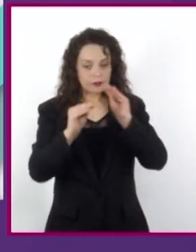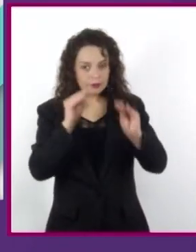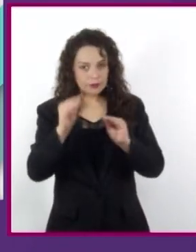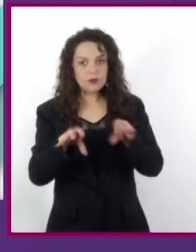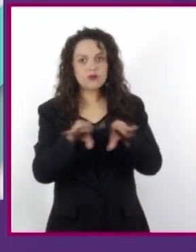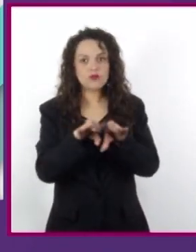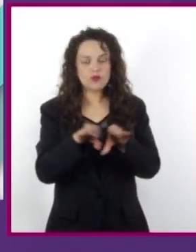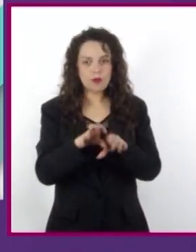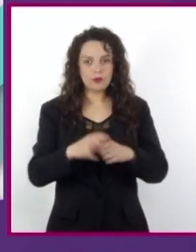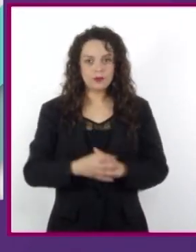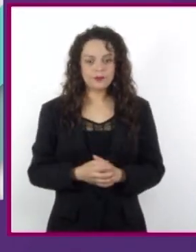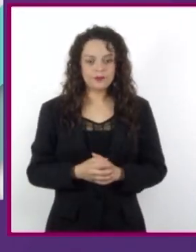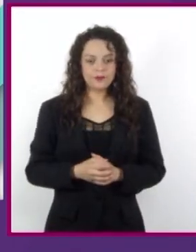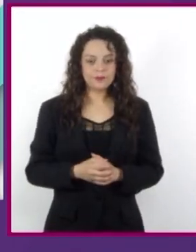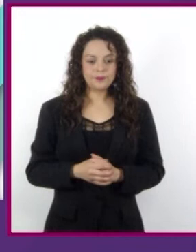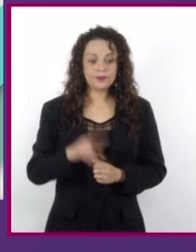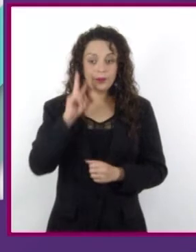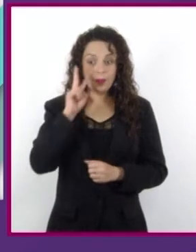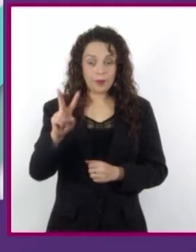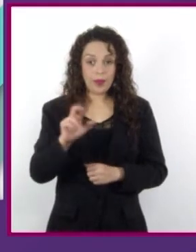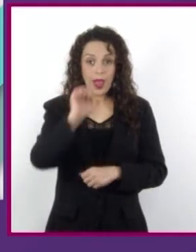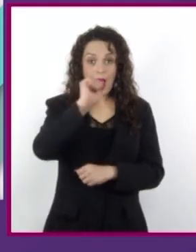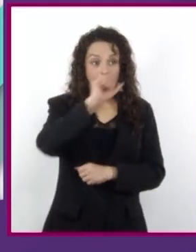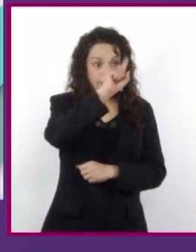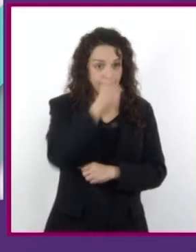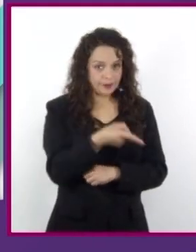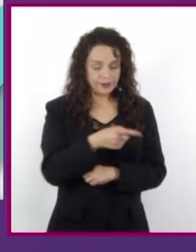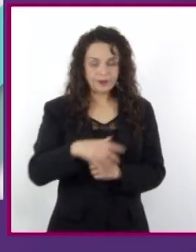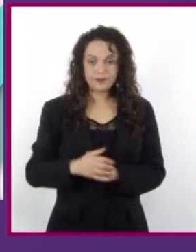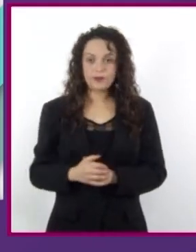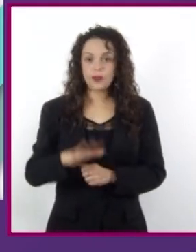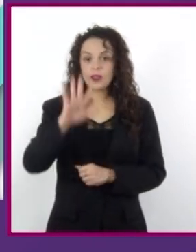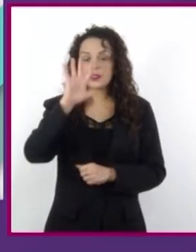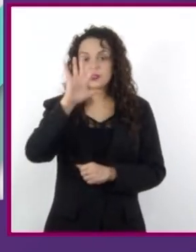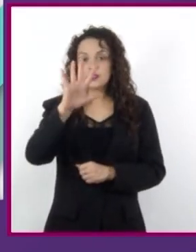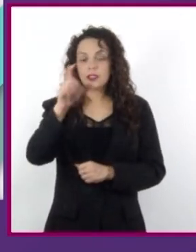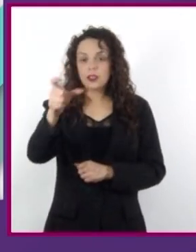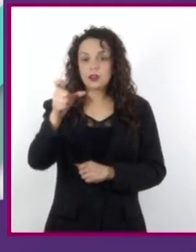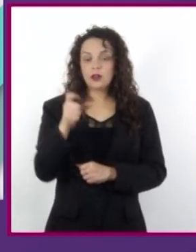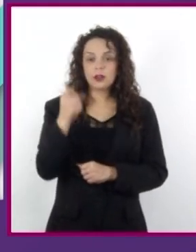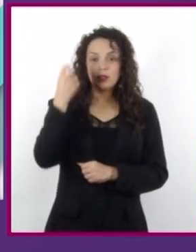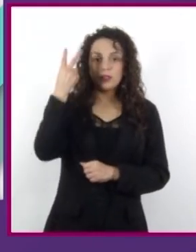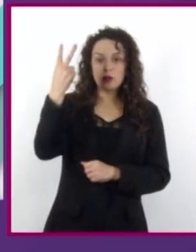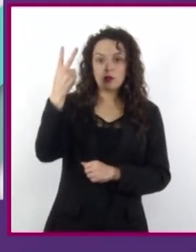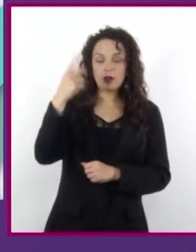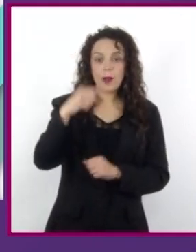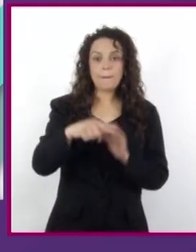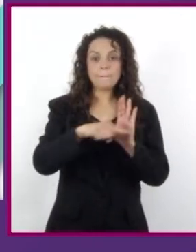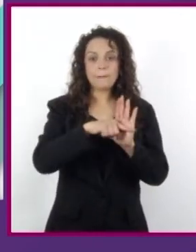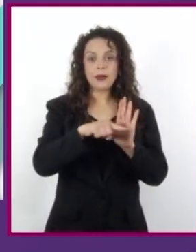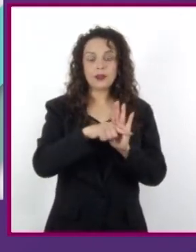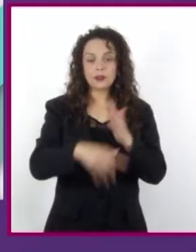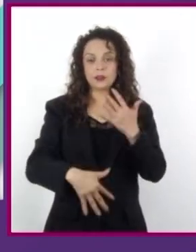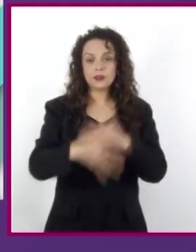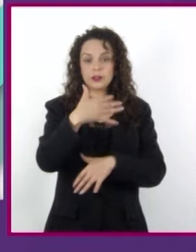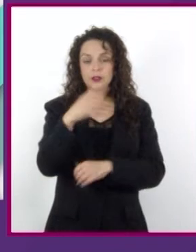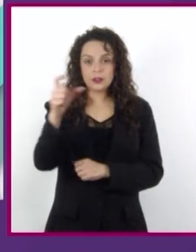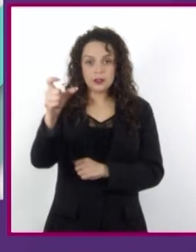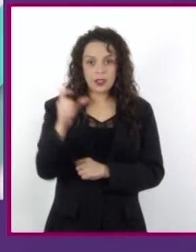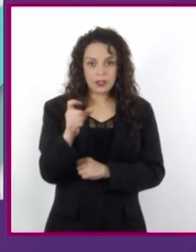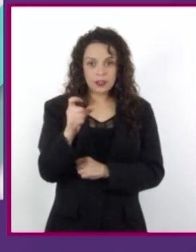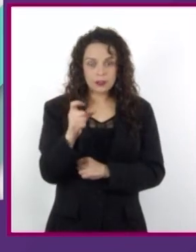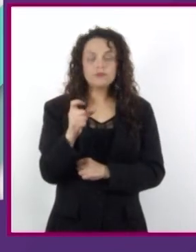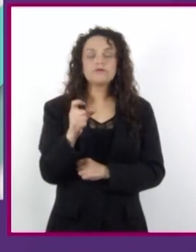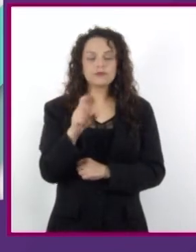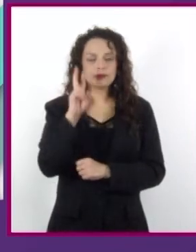algebraicas. Inciso A, 5x al cuadrado menos 15x. Resolvamos